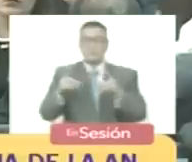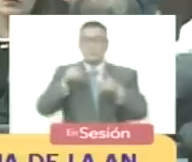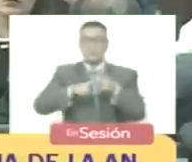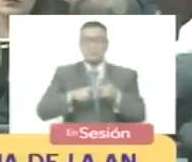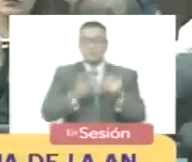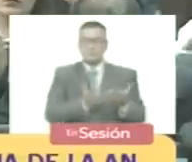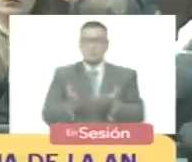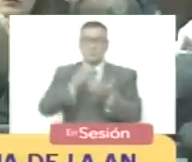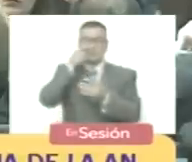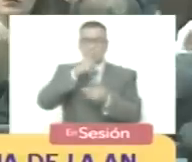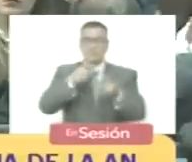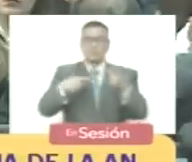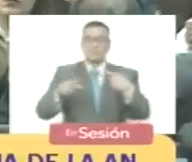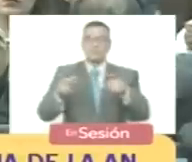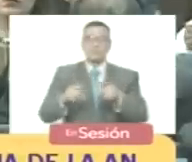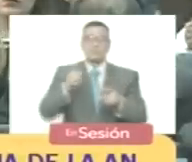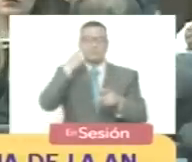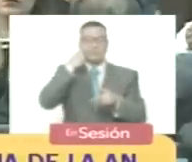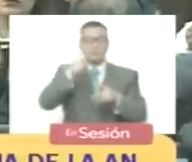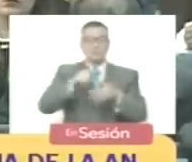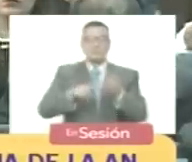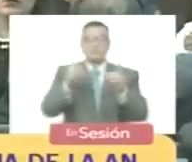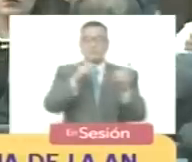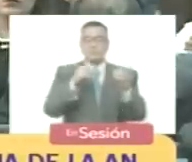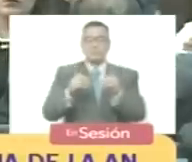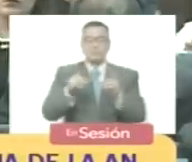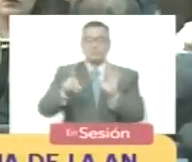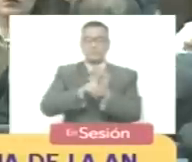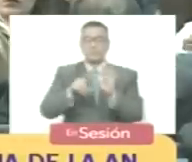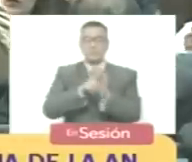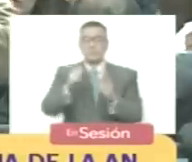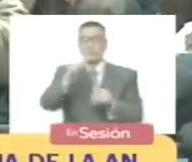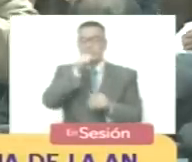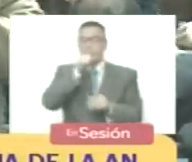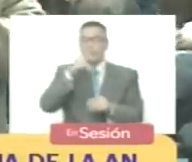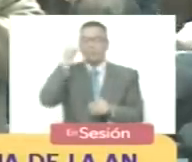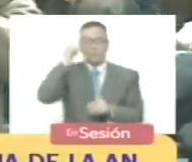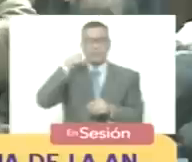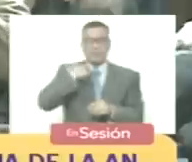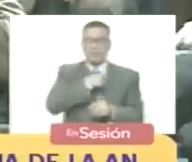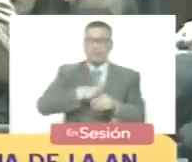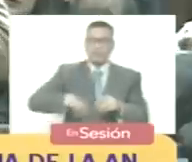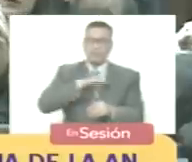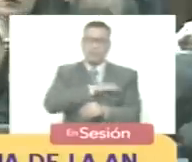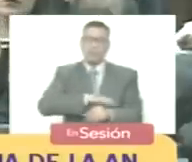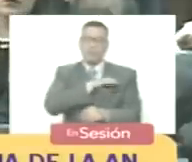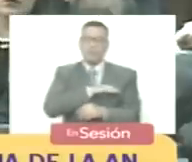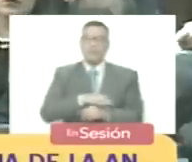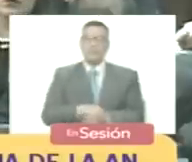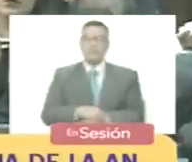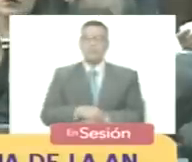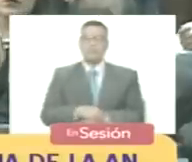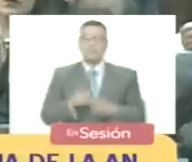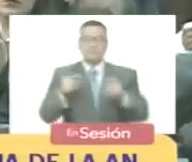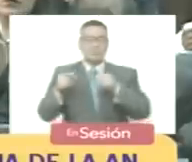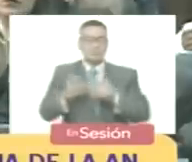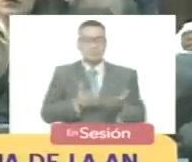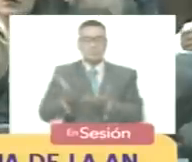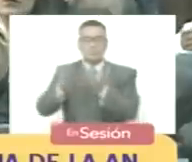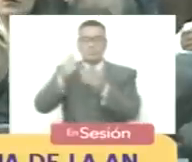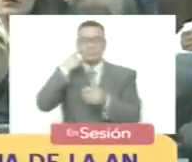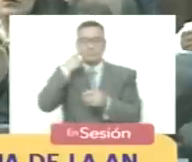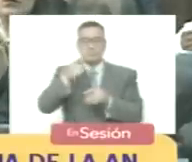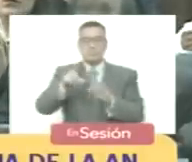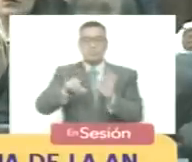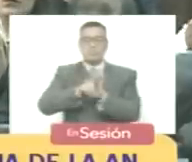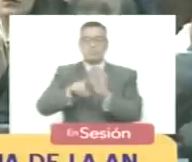los servicios públicos. Está pendiente para la segunda discusión la ley de agua. Escuchaba en estos días al presidente de la Comisión de Administración y Servicios que está pendiente la